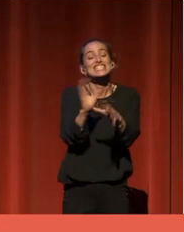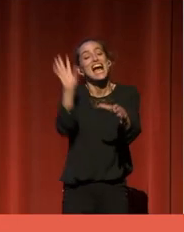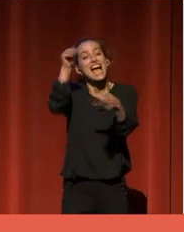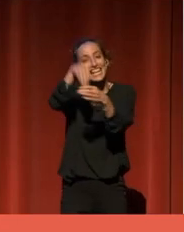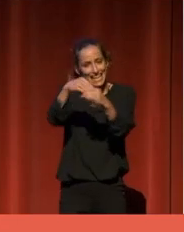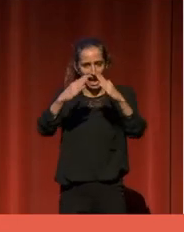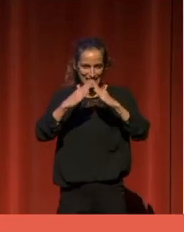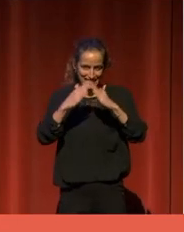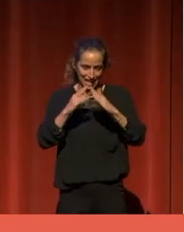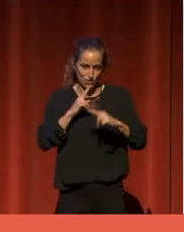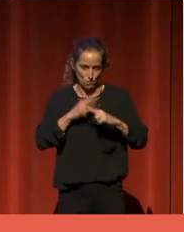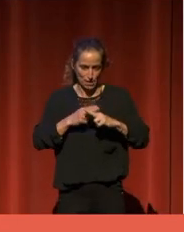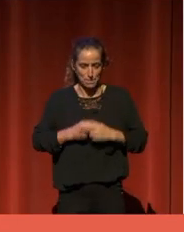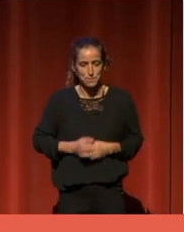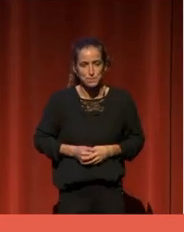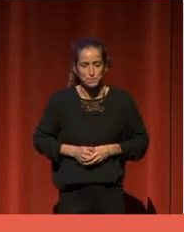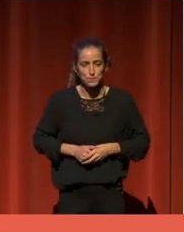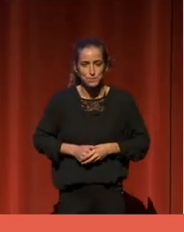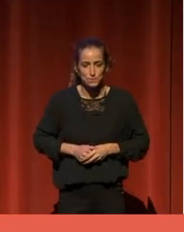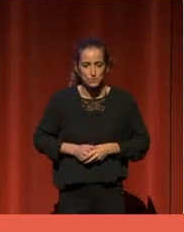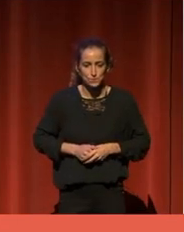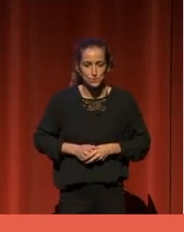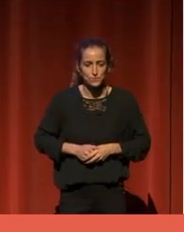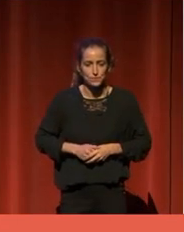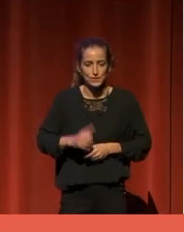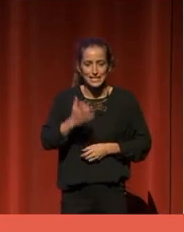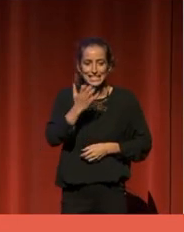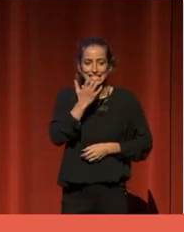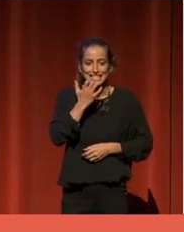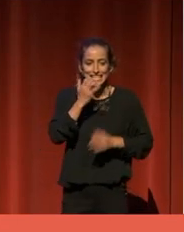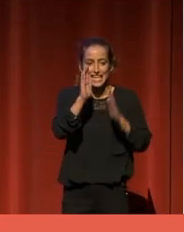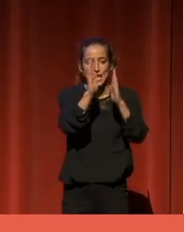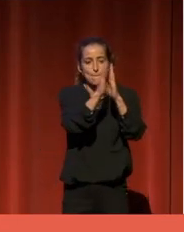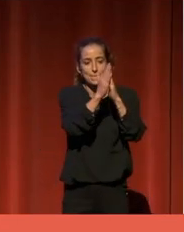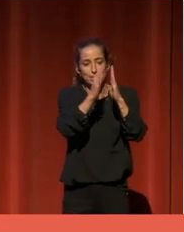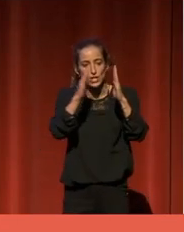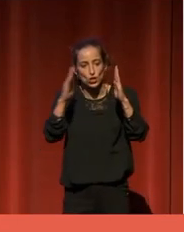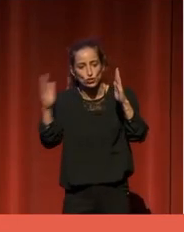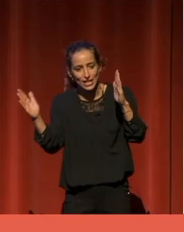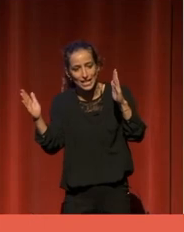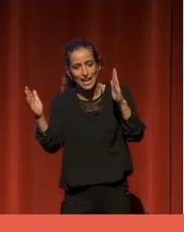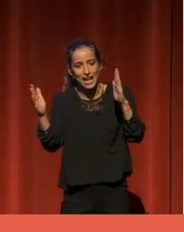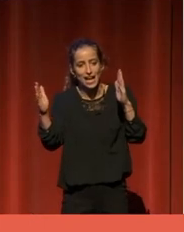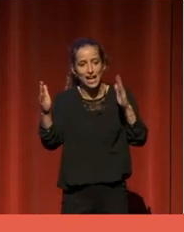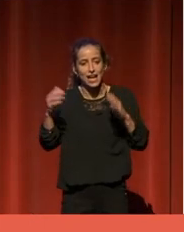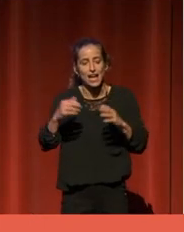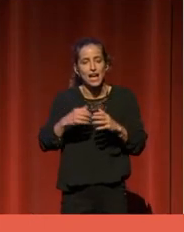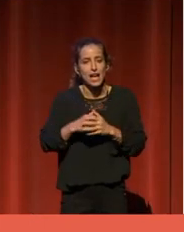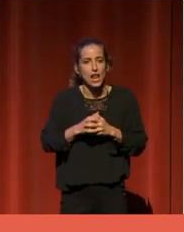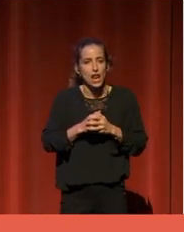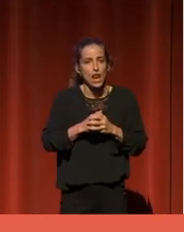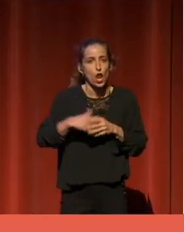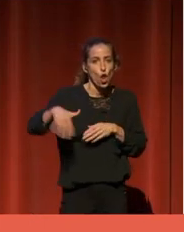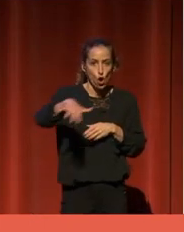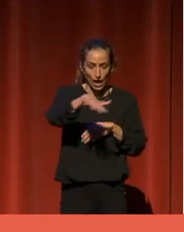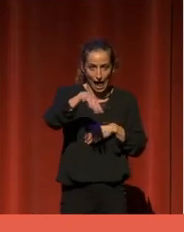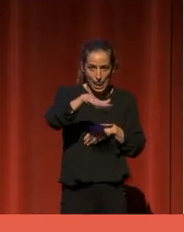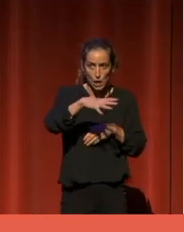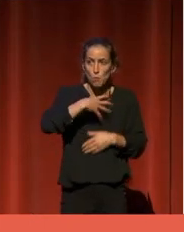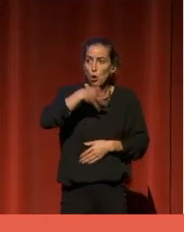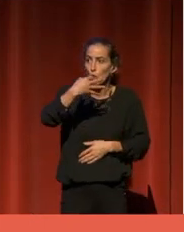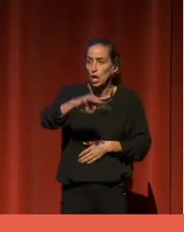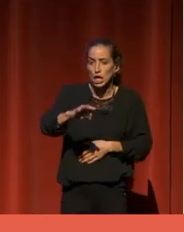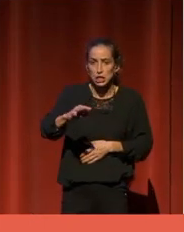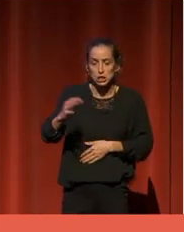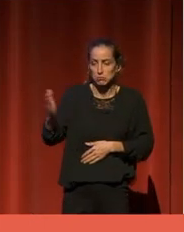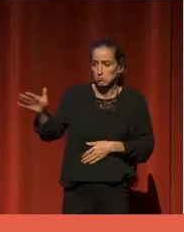que siempre digo que si en la biblioteca local podéis invitar a algún eurodiputado